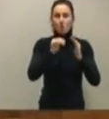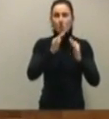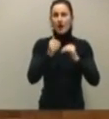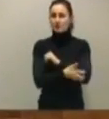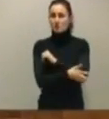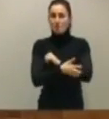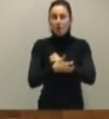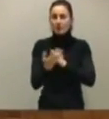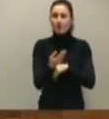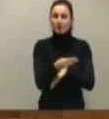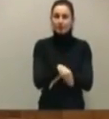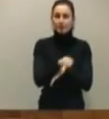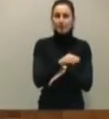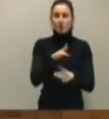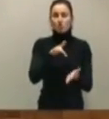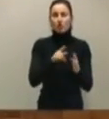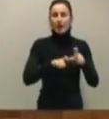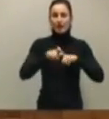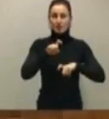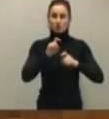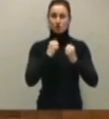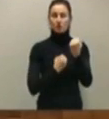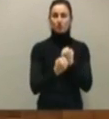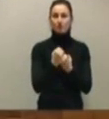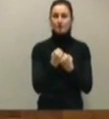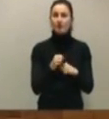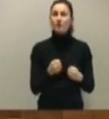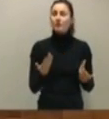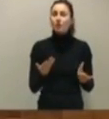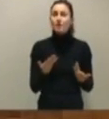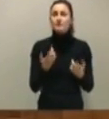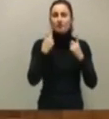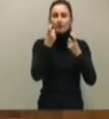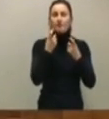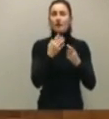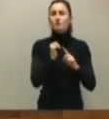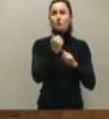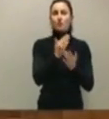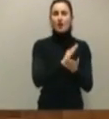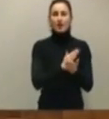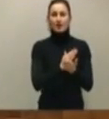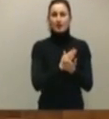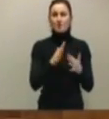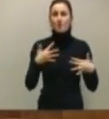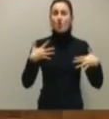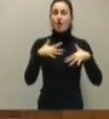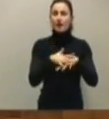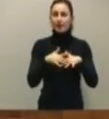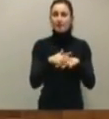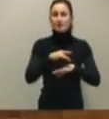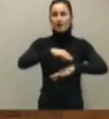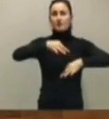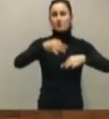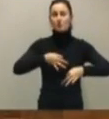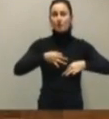con menos recursos en los ciclos recesivos. La clave para lograrlo debe ser encontrar un equilibrio en la construcción de las redes de seguridad